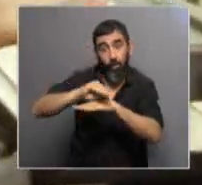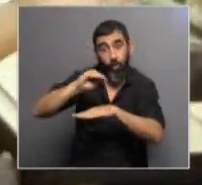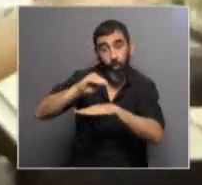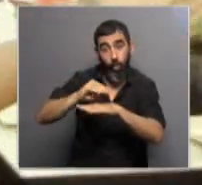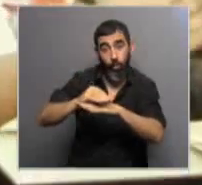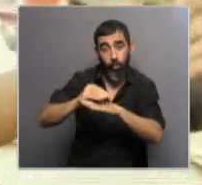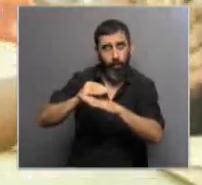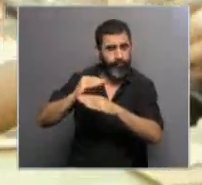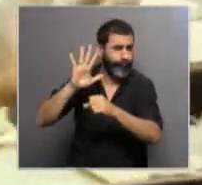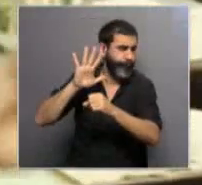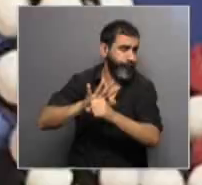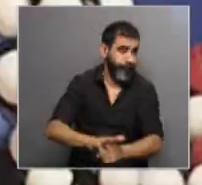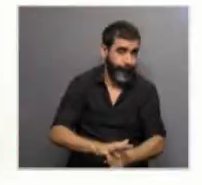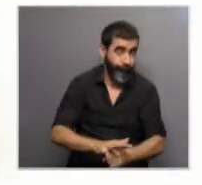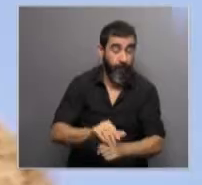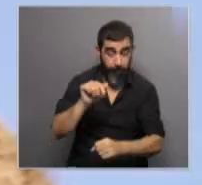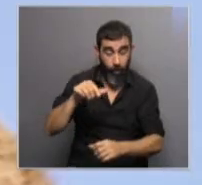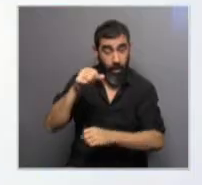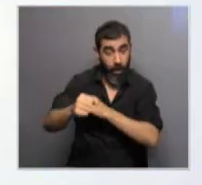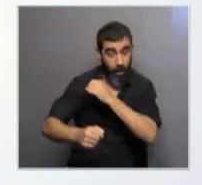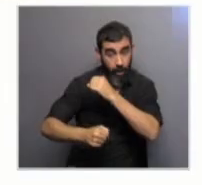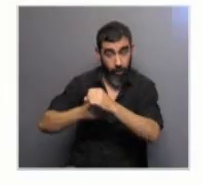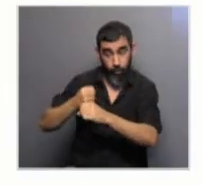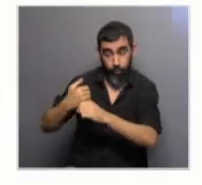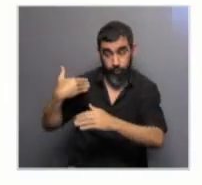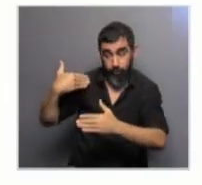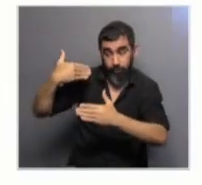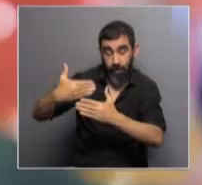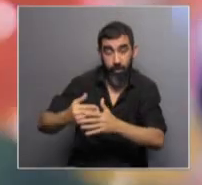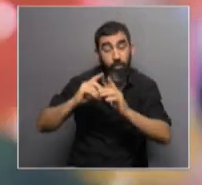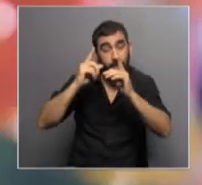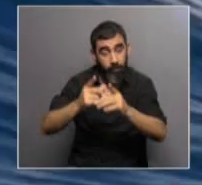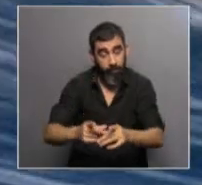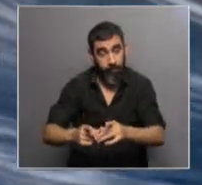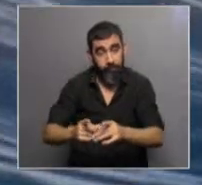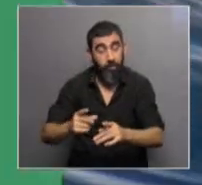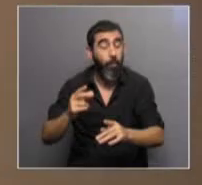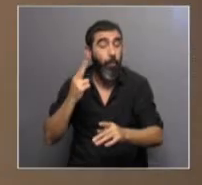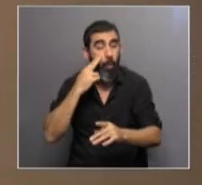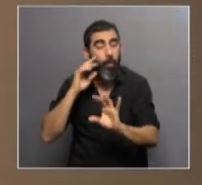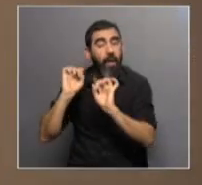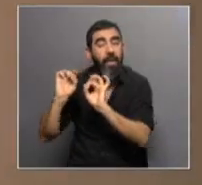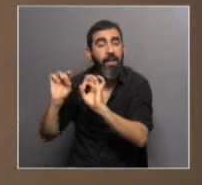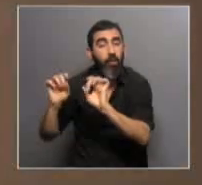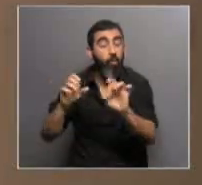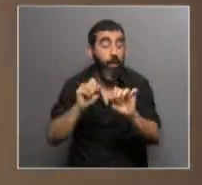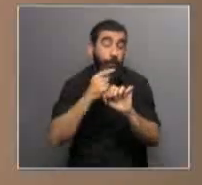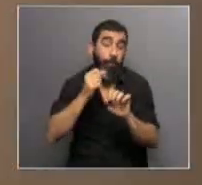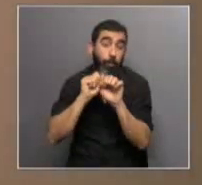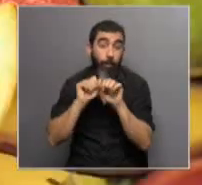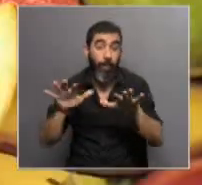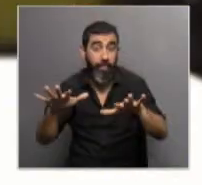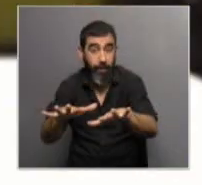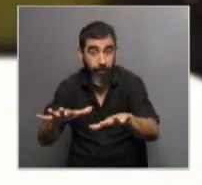perjudicó mucho en estos años hemos tenido un desastre natural que ha sido la pandemia